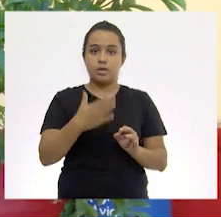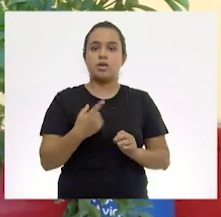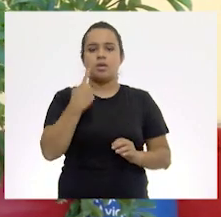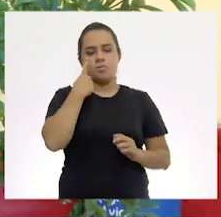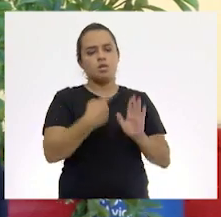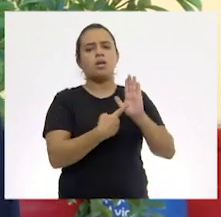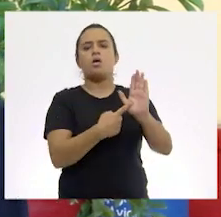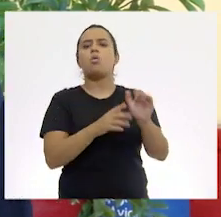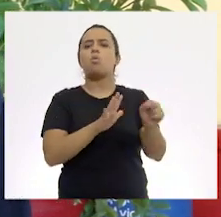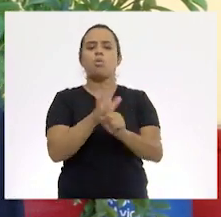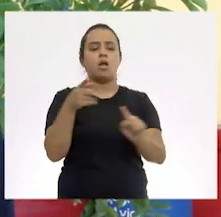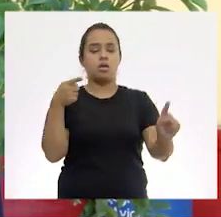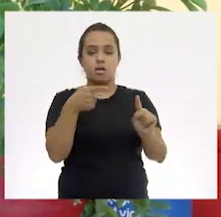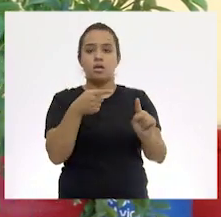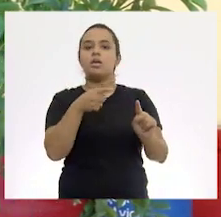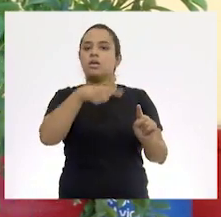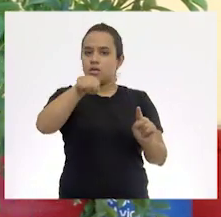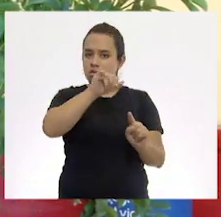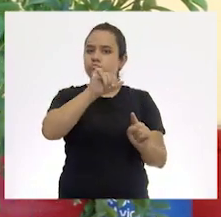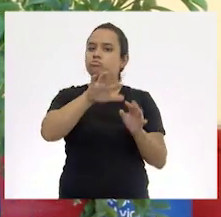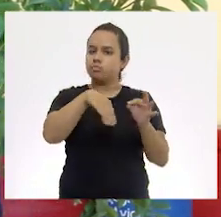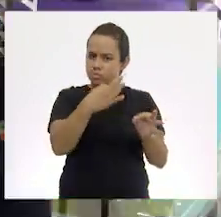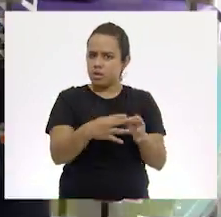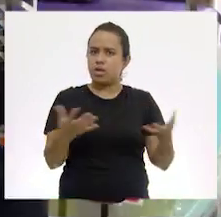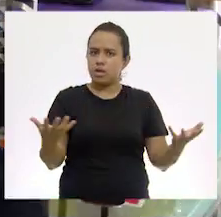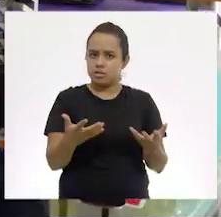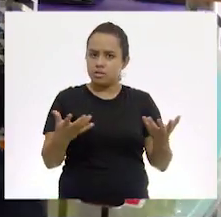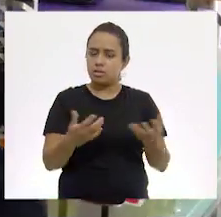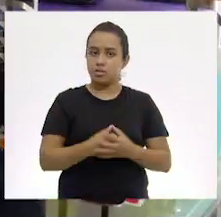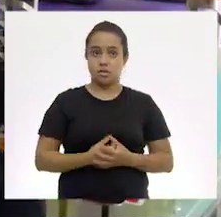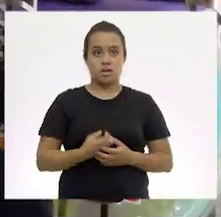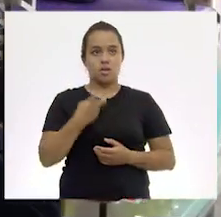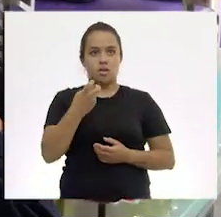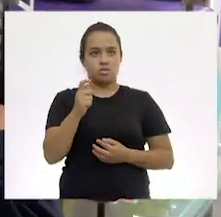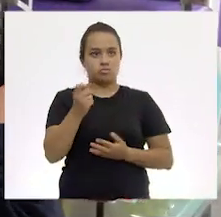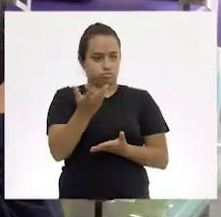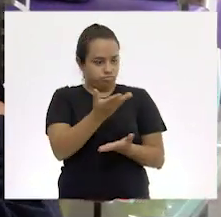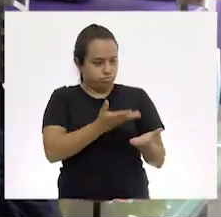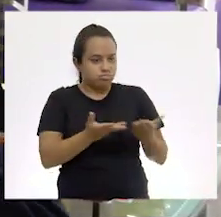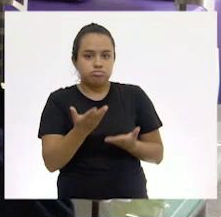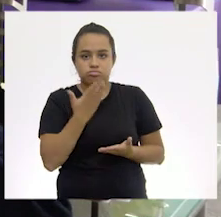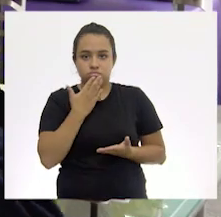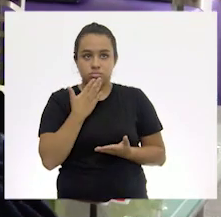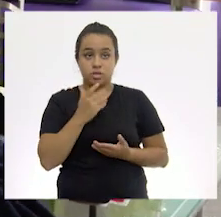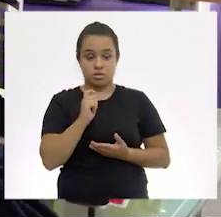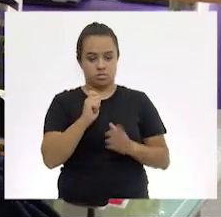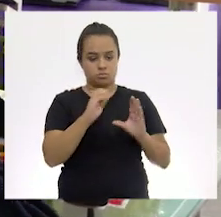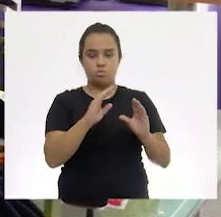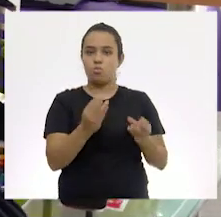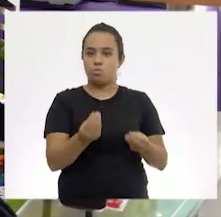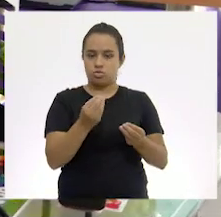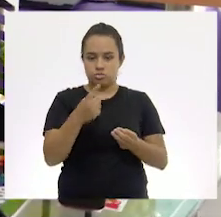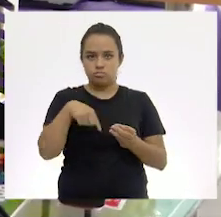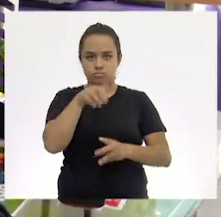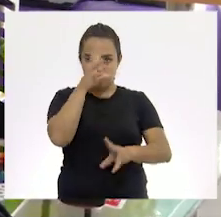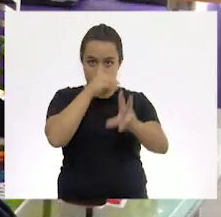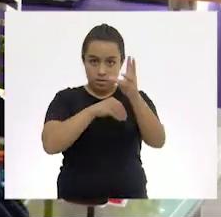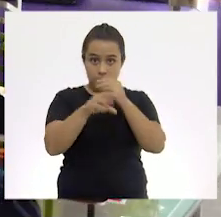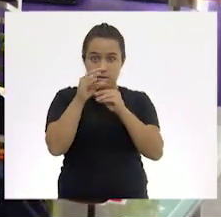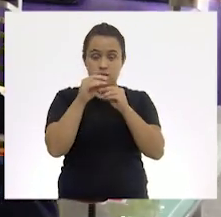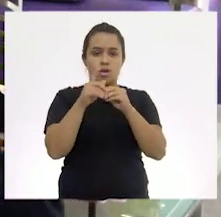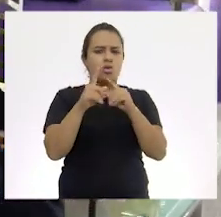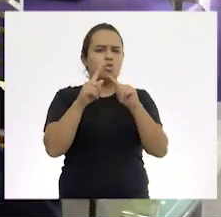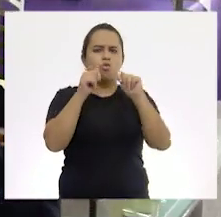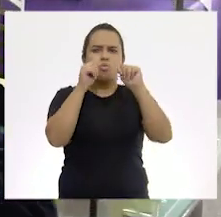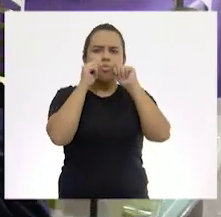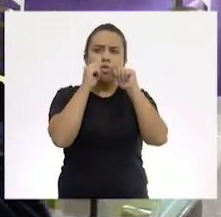los propósitos y los cumplen como tal. Se me hace muy didáctica. Me enseñan mucho y he aprendido que aunque